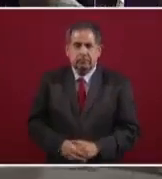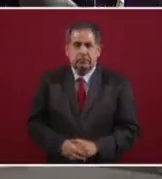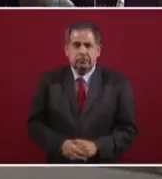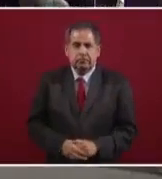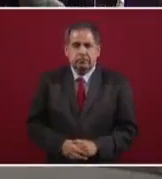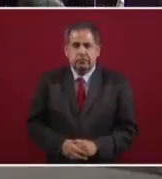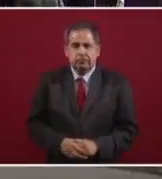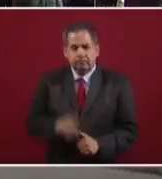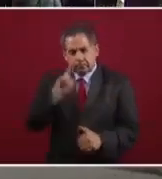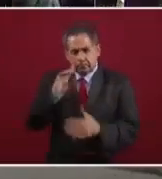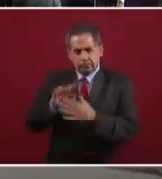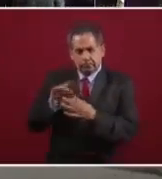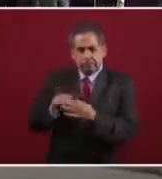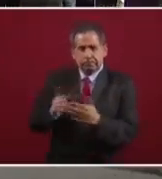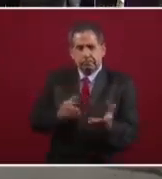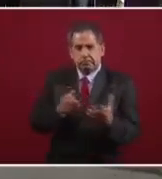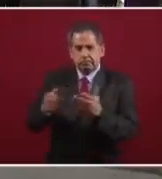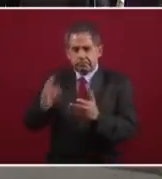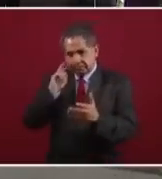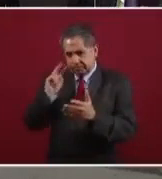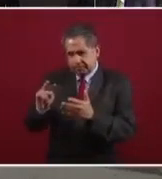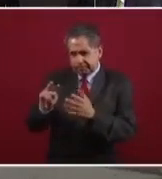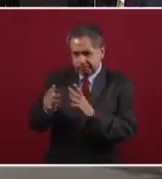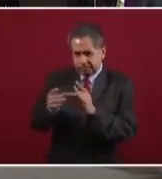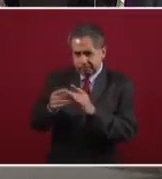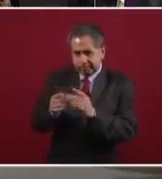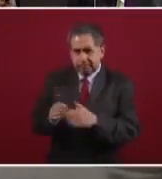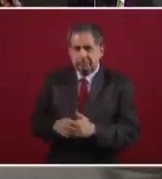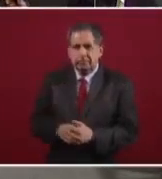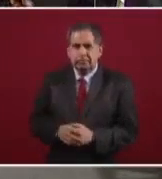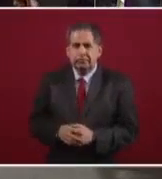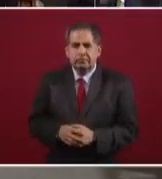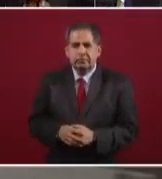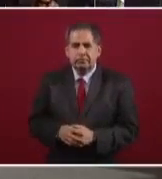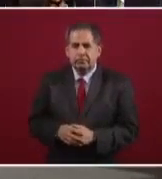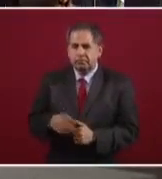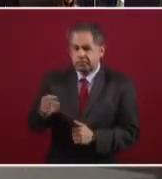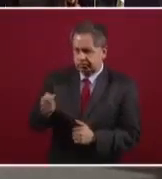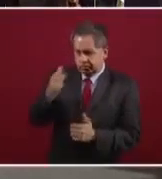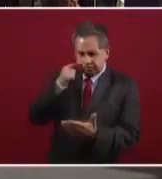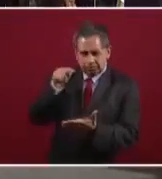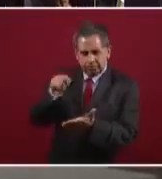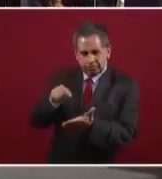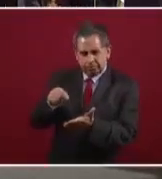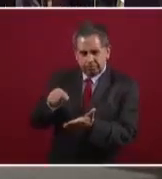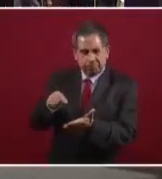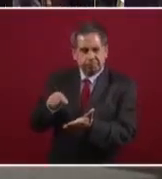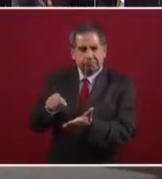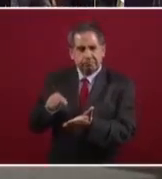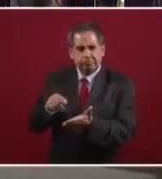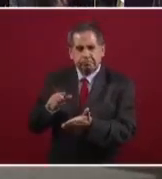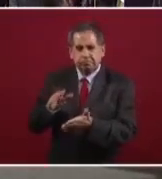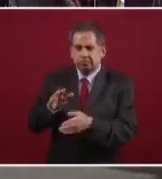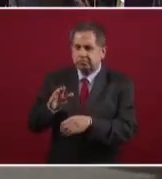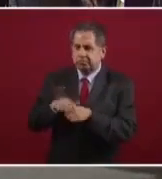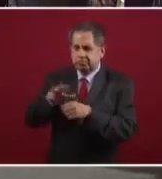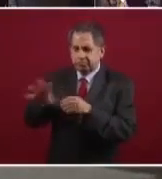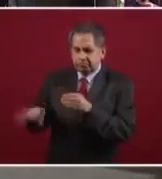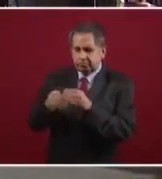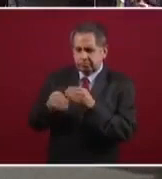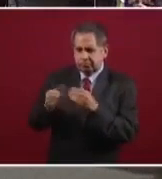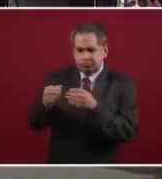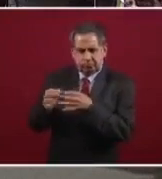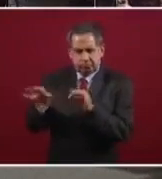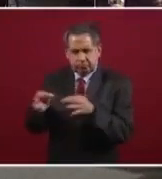Y mientras, porque lo tenemos que ver, es lo primero más